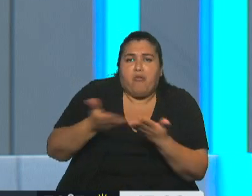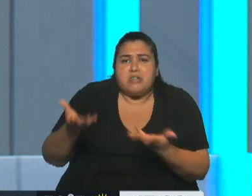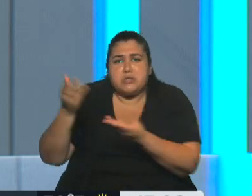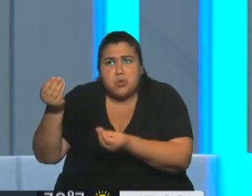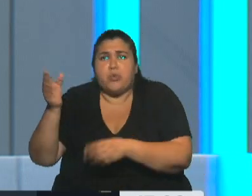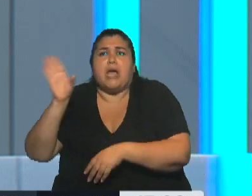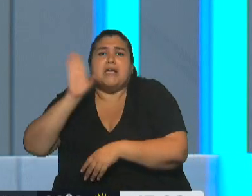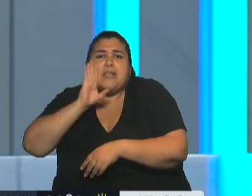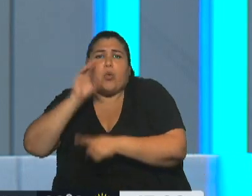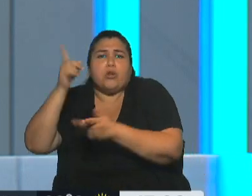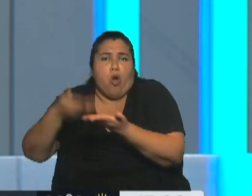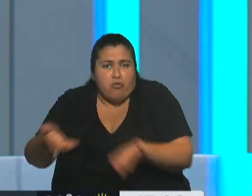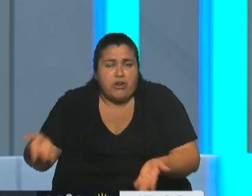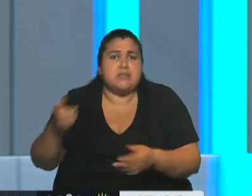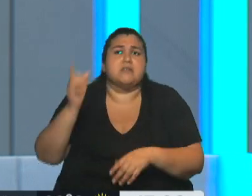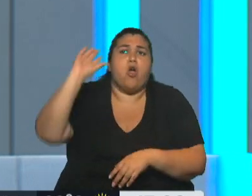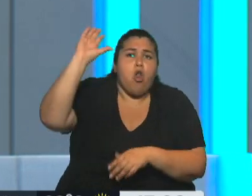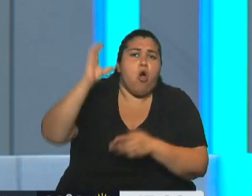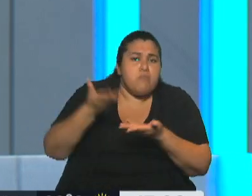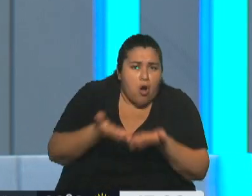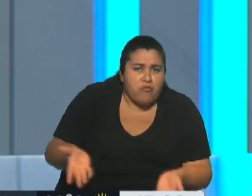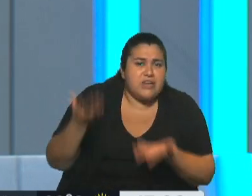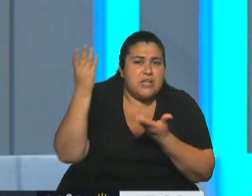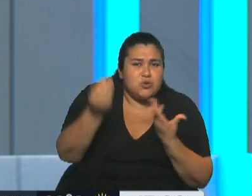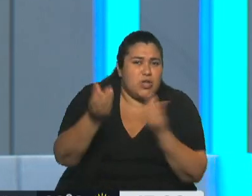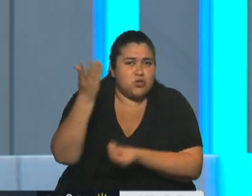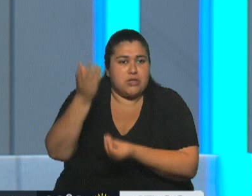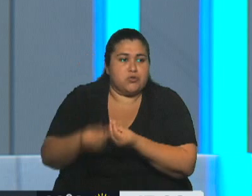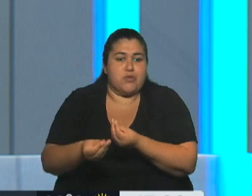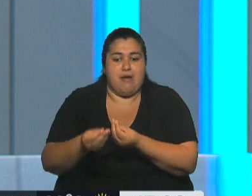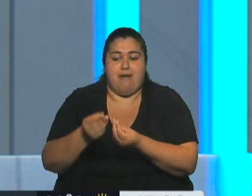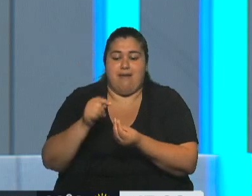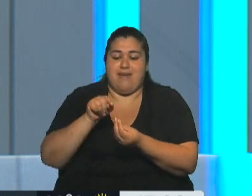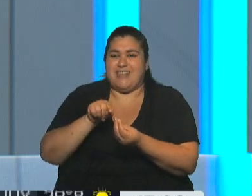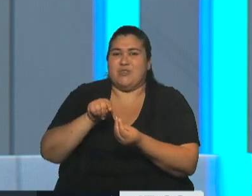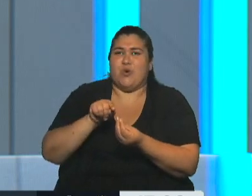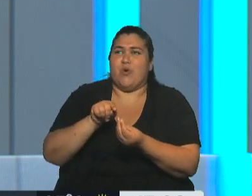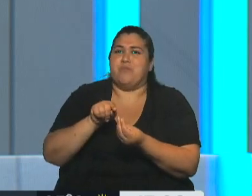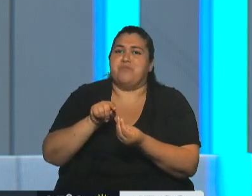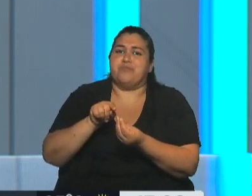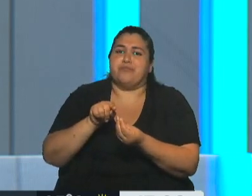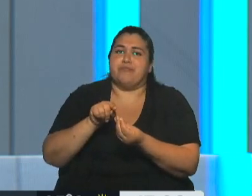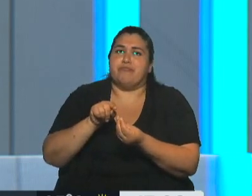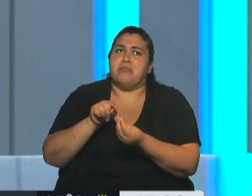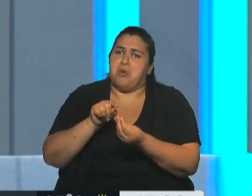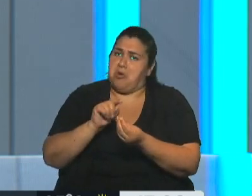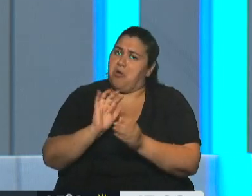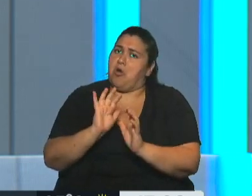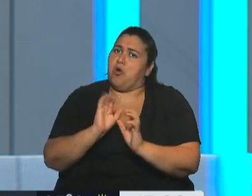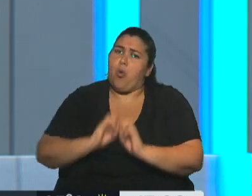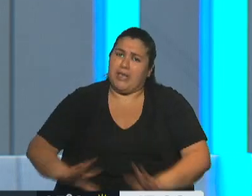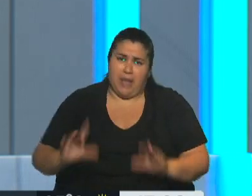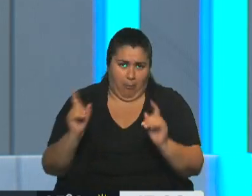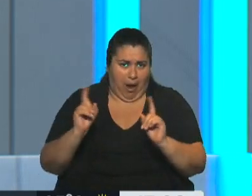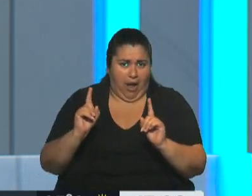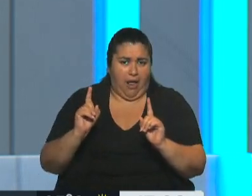Unidos, la propia Colombia. O sea, también puede haber un escenario que no lo descarto, de ayuda, no,